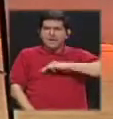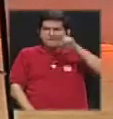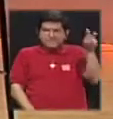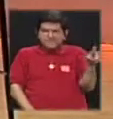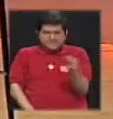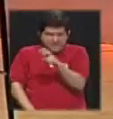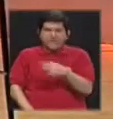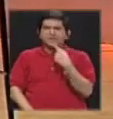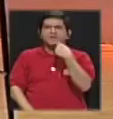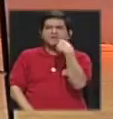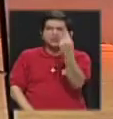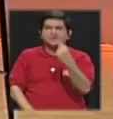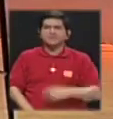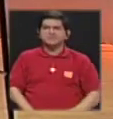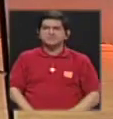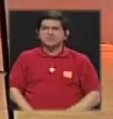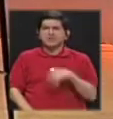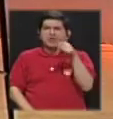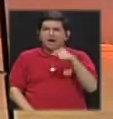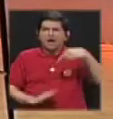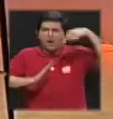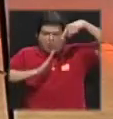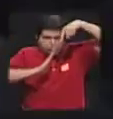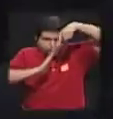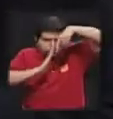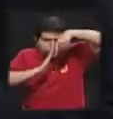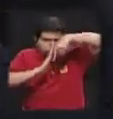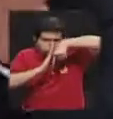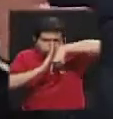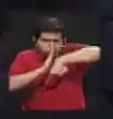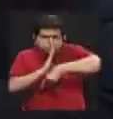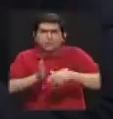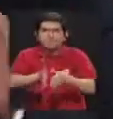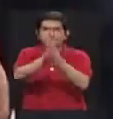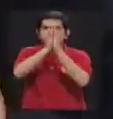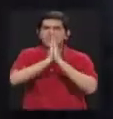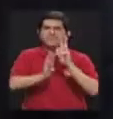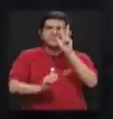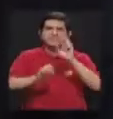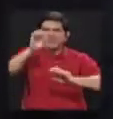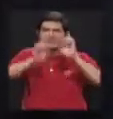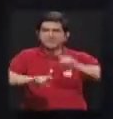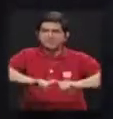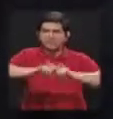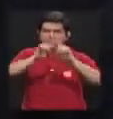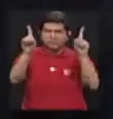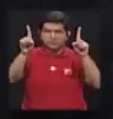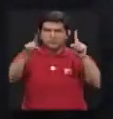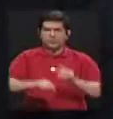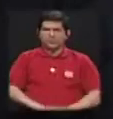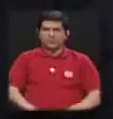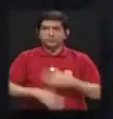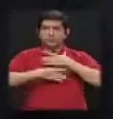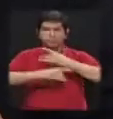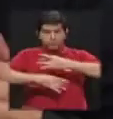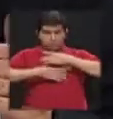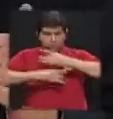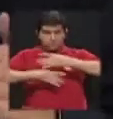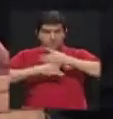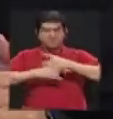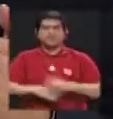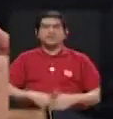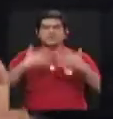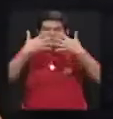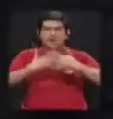Públicas y Transportes dice que han sido muy exhaustivos y que han pedido tres valoraciones distintas. Es interesante que la